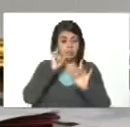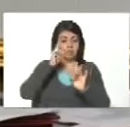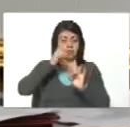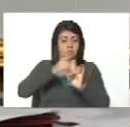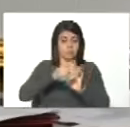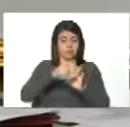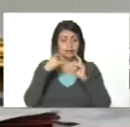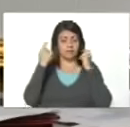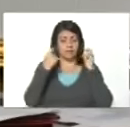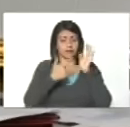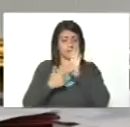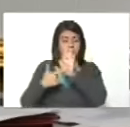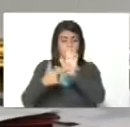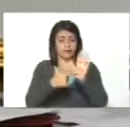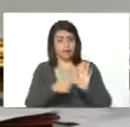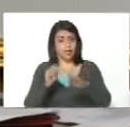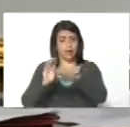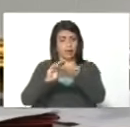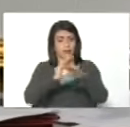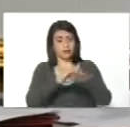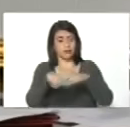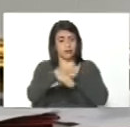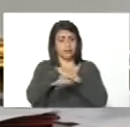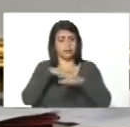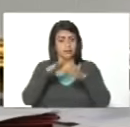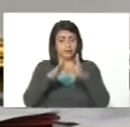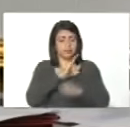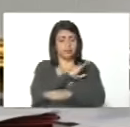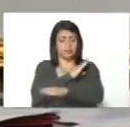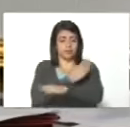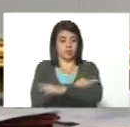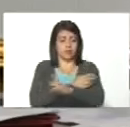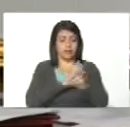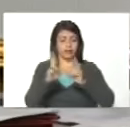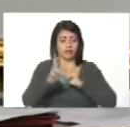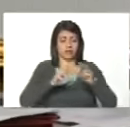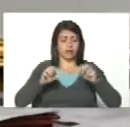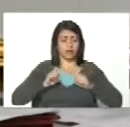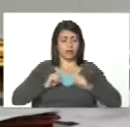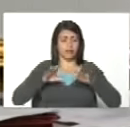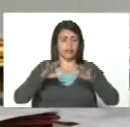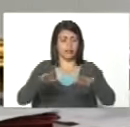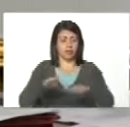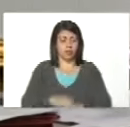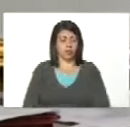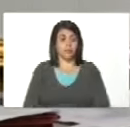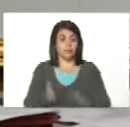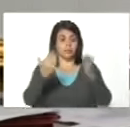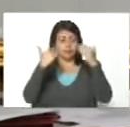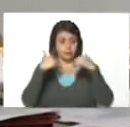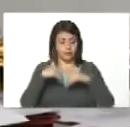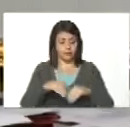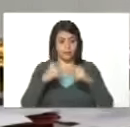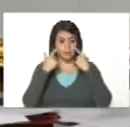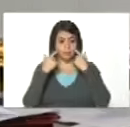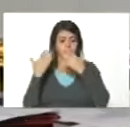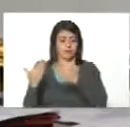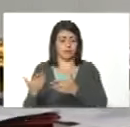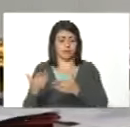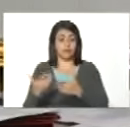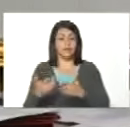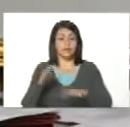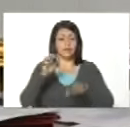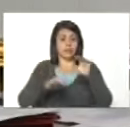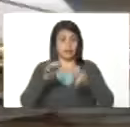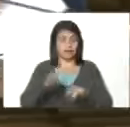de su publicación y se notifica al Ministerio del Poder Popular para las Relaciones Exteriores. Siguiente punto del orden del día,